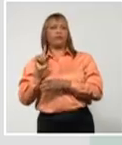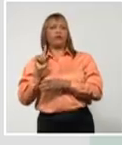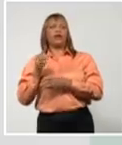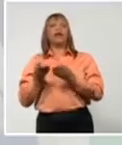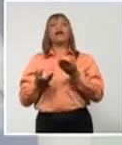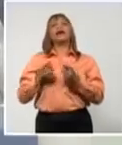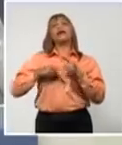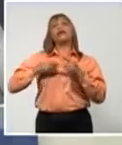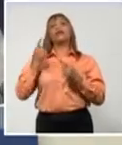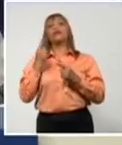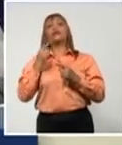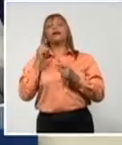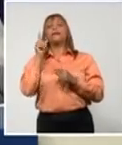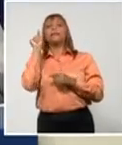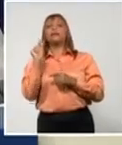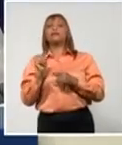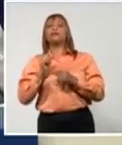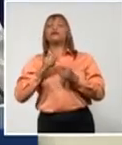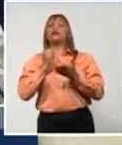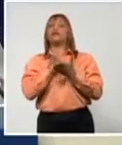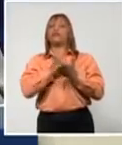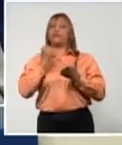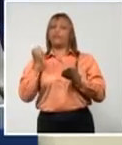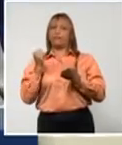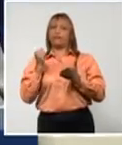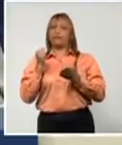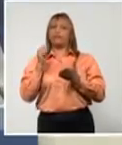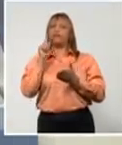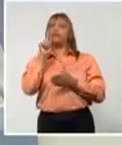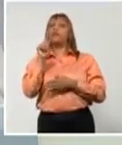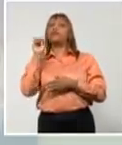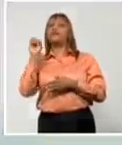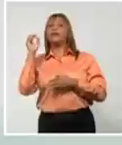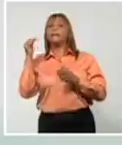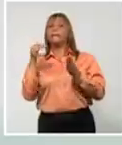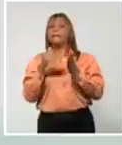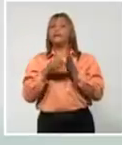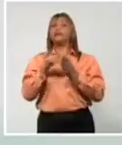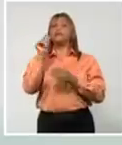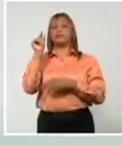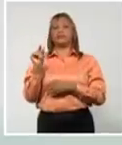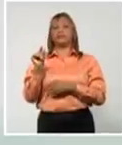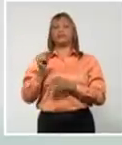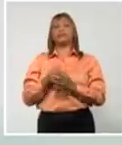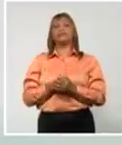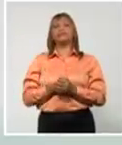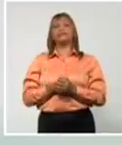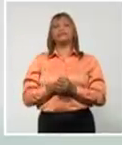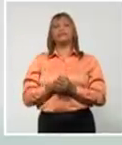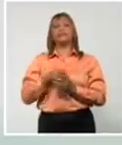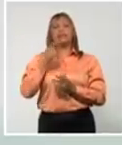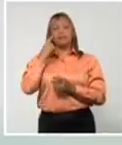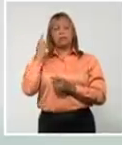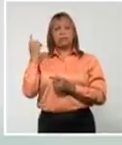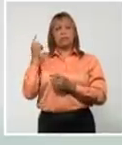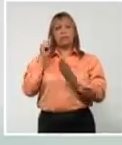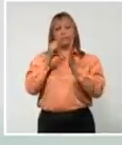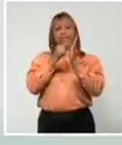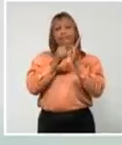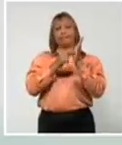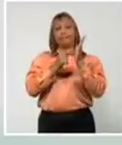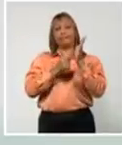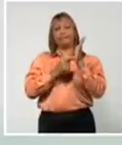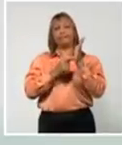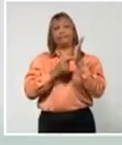casos confirmados. Esto es por los 100.000 habitantes. Y como ustedes pueden ver aquí, ya